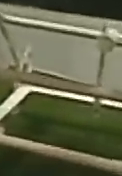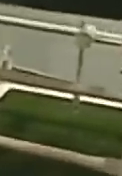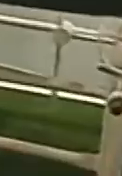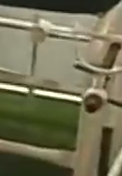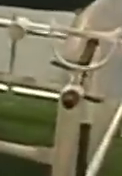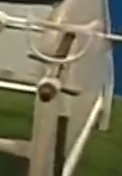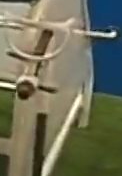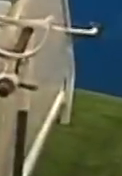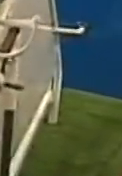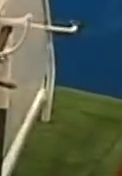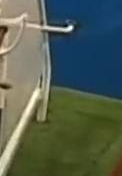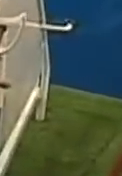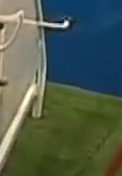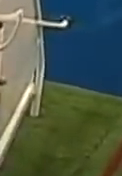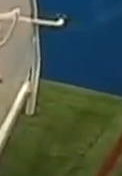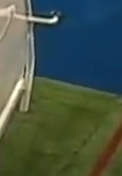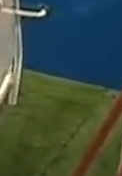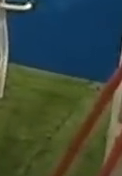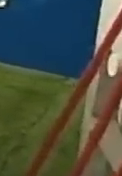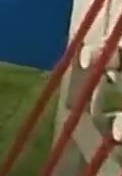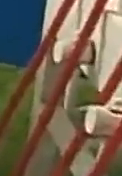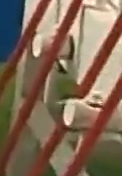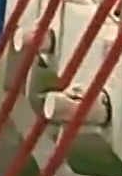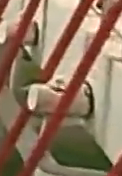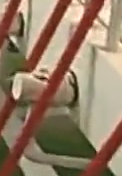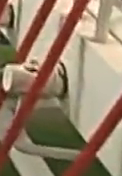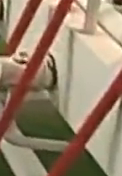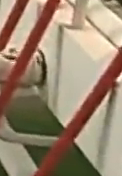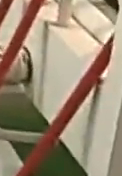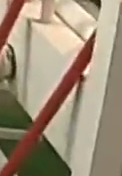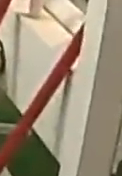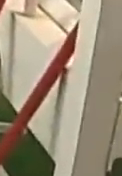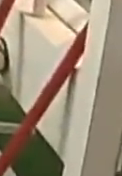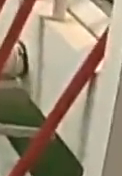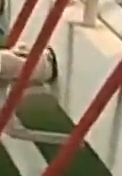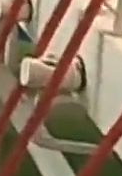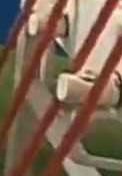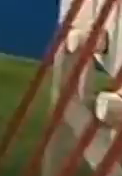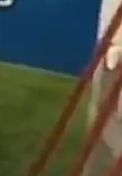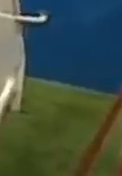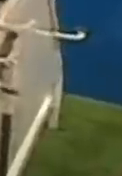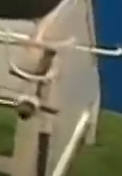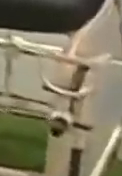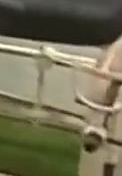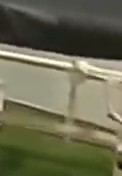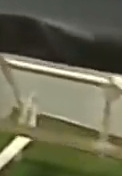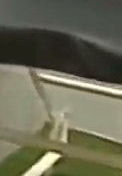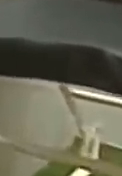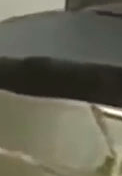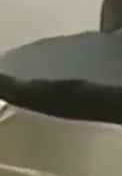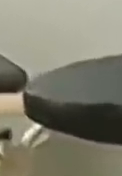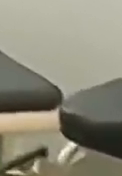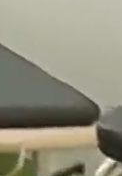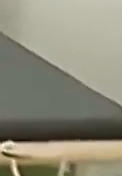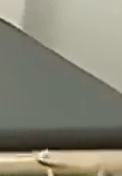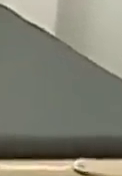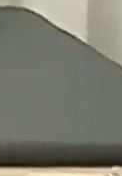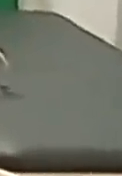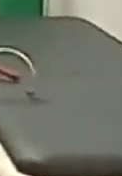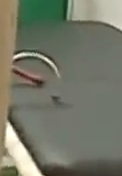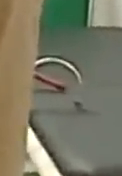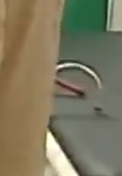y el revolucionar todo en esta época. Había que hacerlo todo en Venezuela. Es el momento de hacerlo todo. Las crisis nos